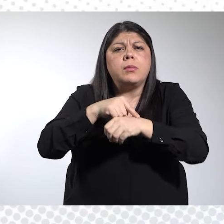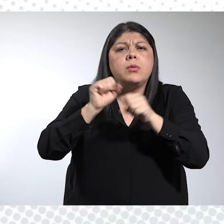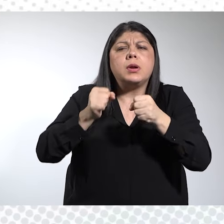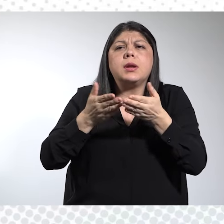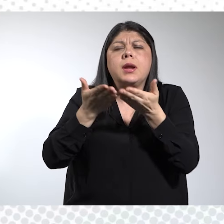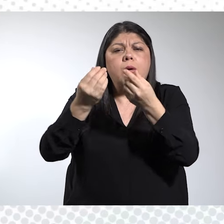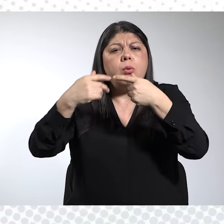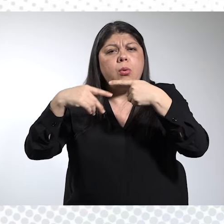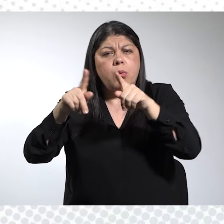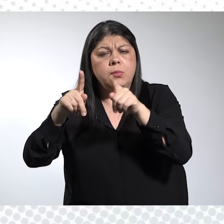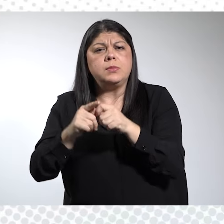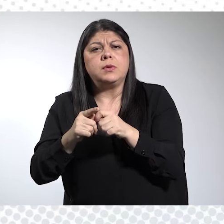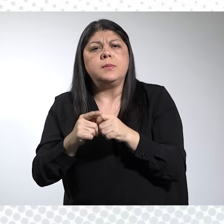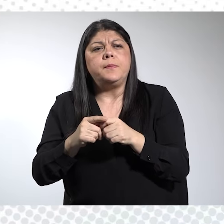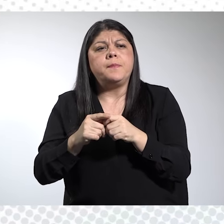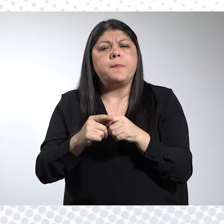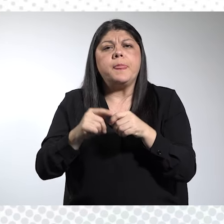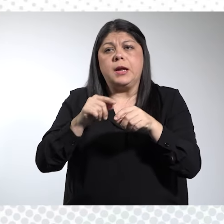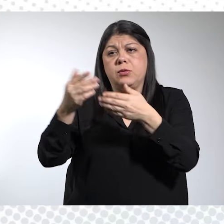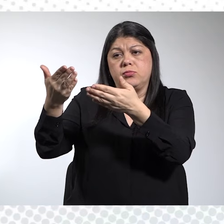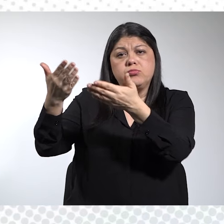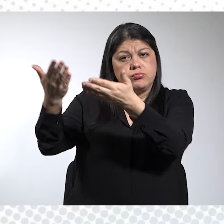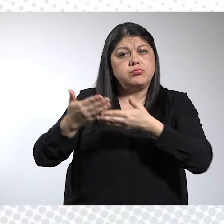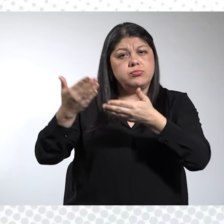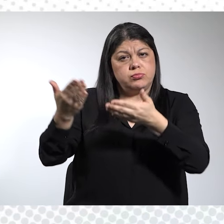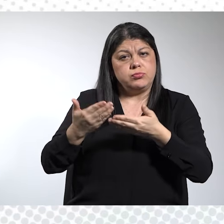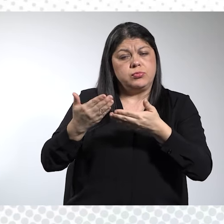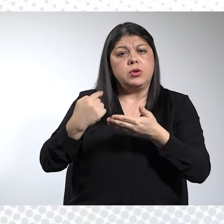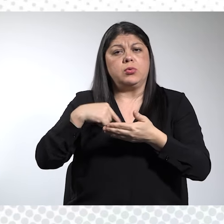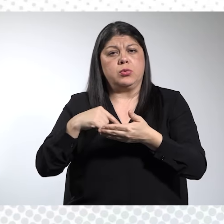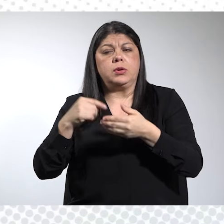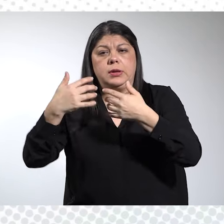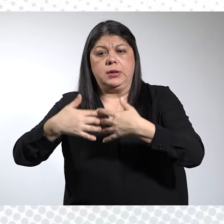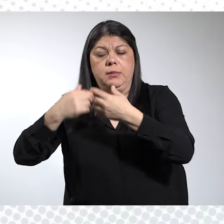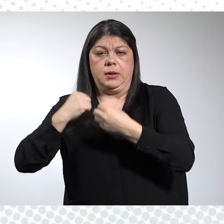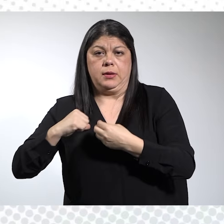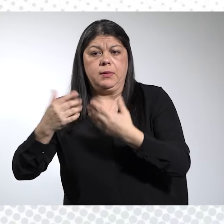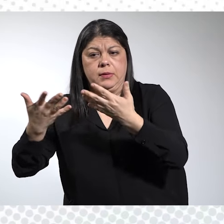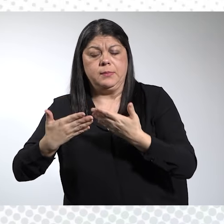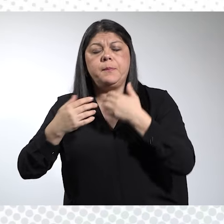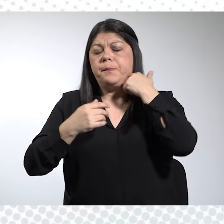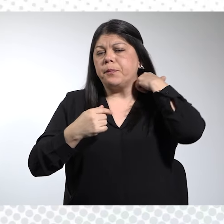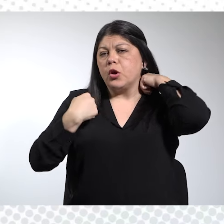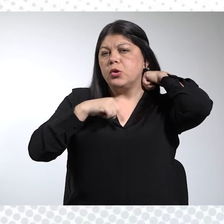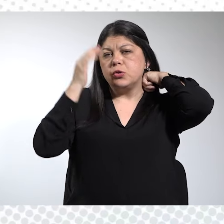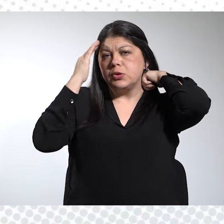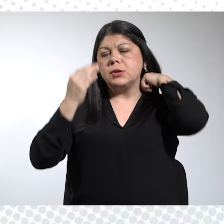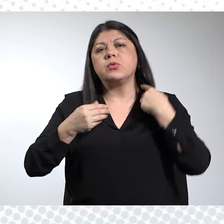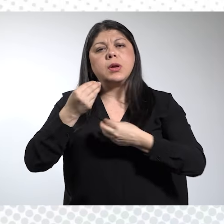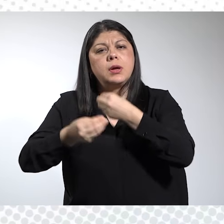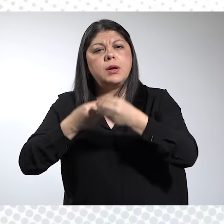tener las mismas oportunidades con las importaciones que en este momento tenemos de la empresa privada. Sabemos